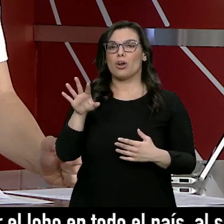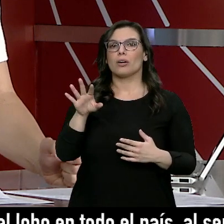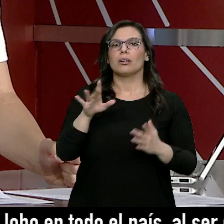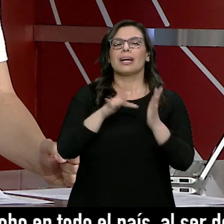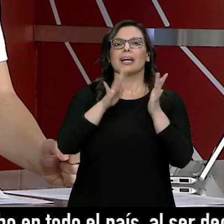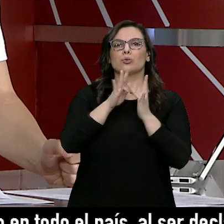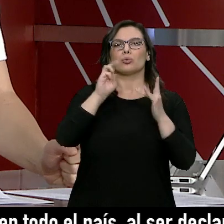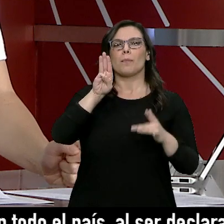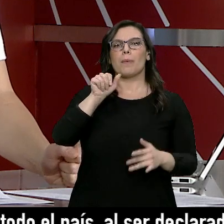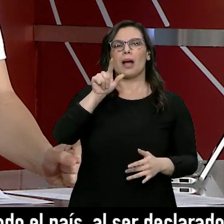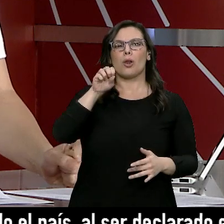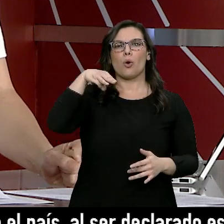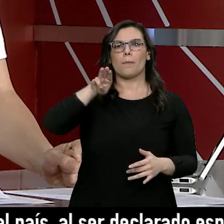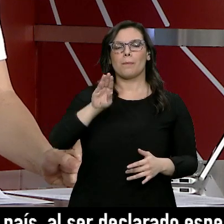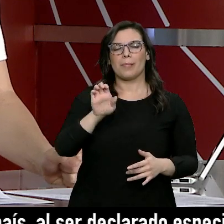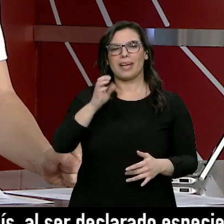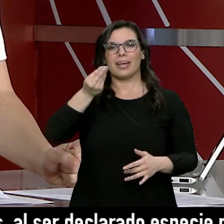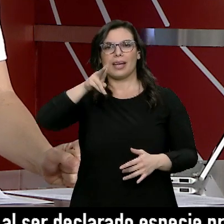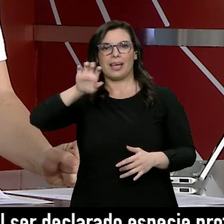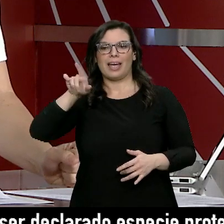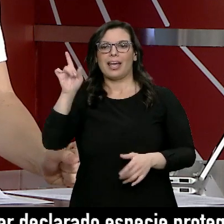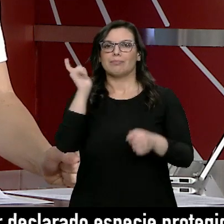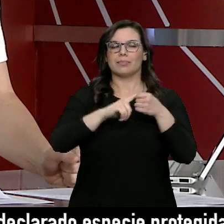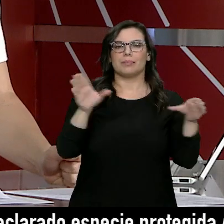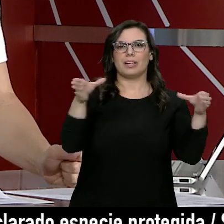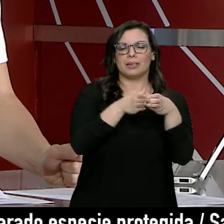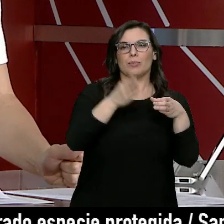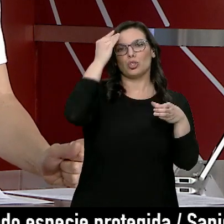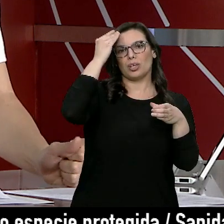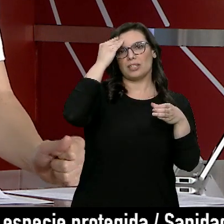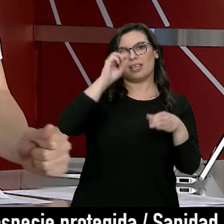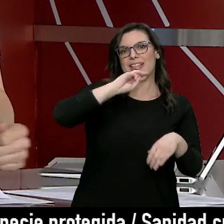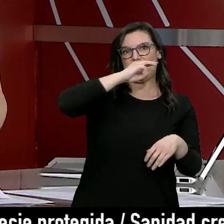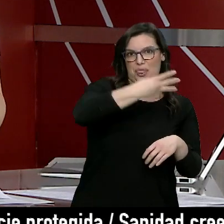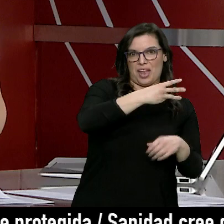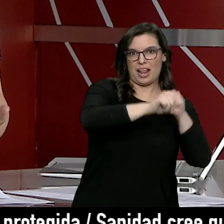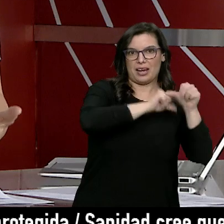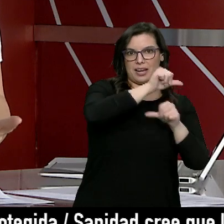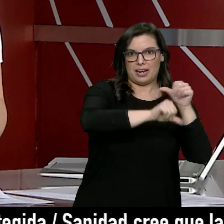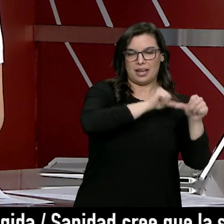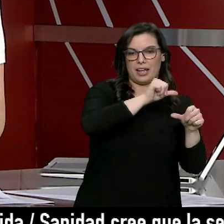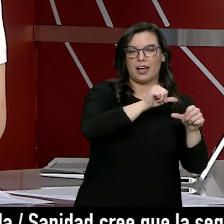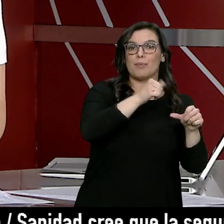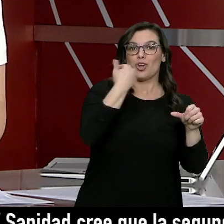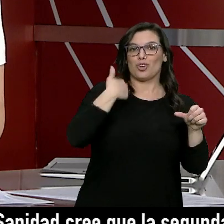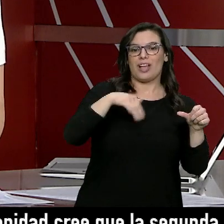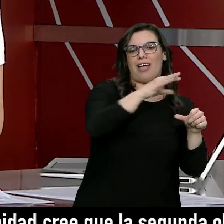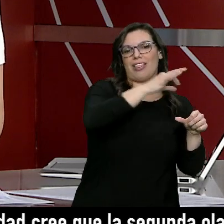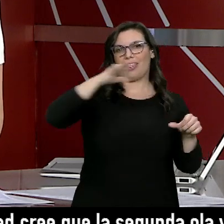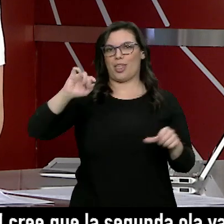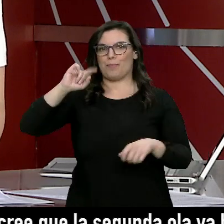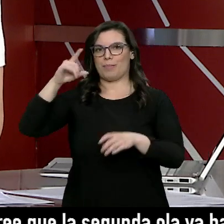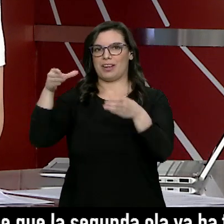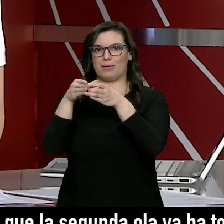central milita en el Atlético Tordesillas, equipo de tercera y segundo filial del Real Valladolid, pero ya ha entrado en convocatoria con el primer